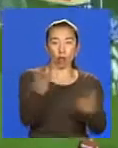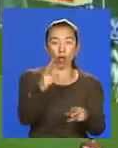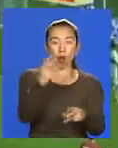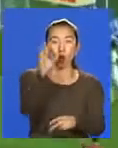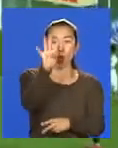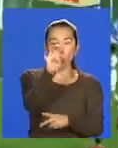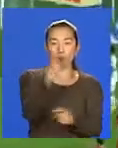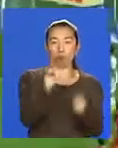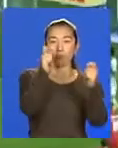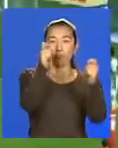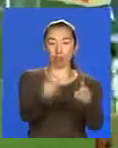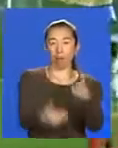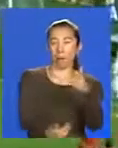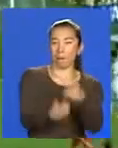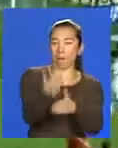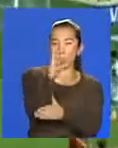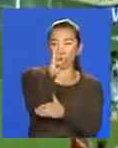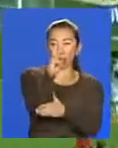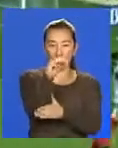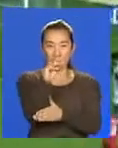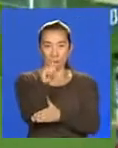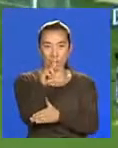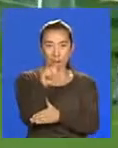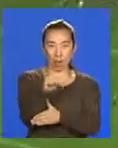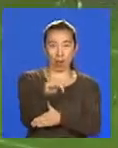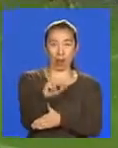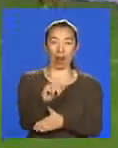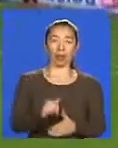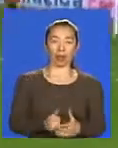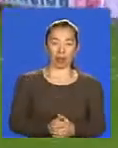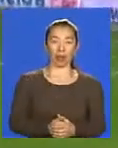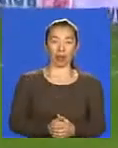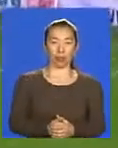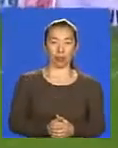mismo mes se unirá a sus nuevos compañeros para viajar a la gira que realizarán en territorio asiático.